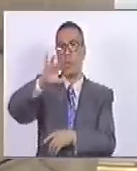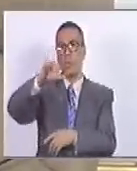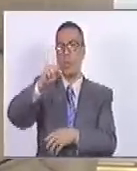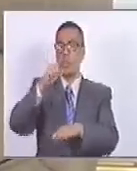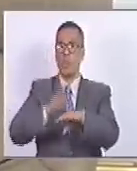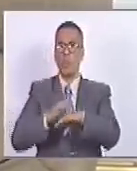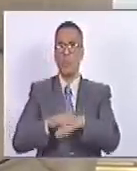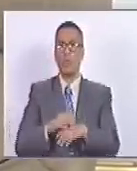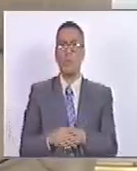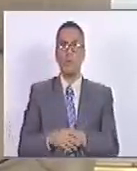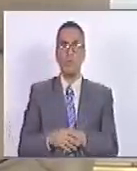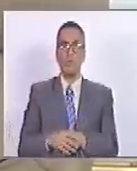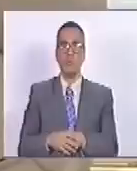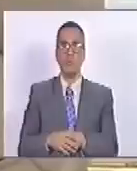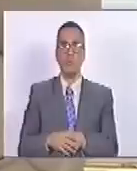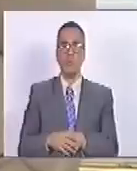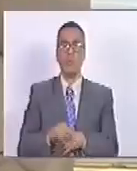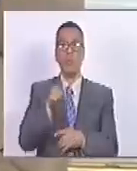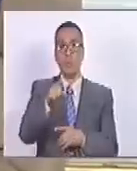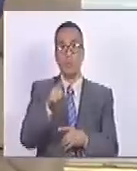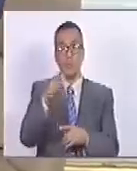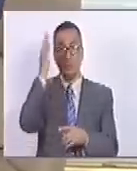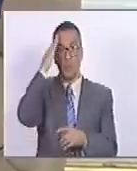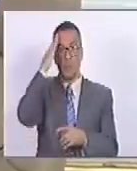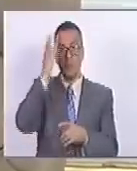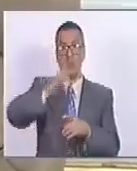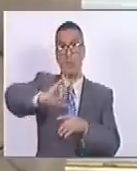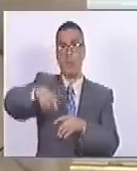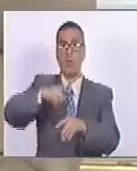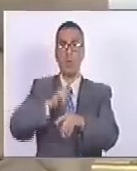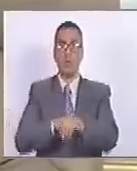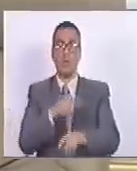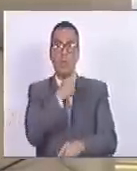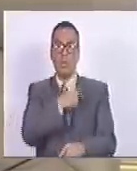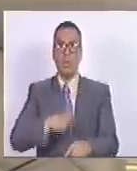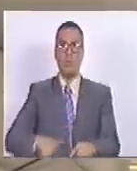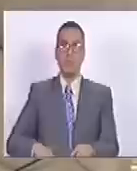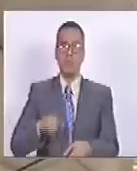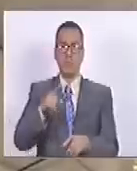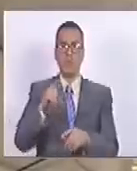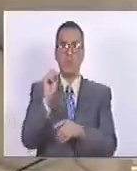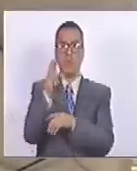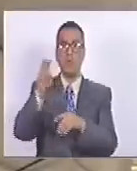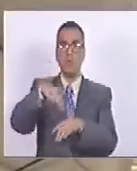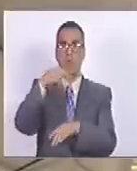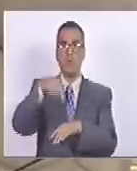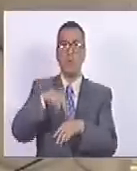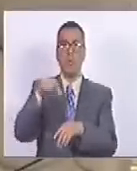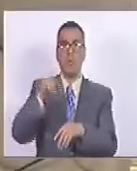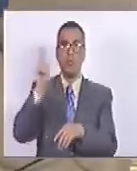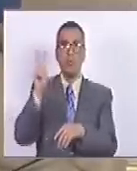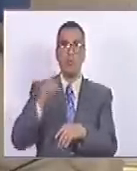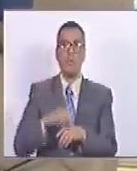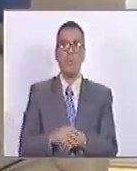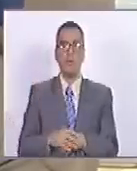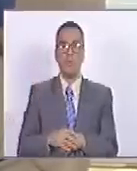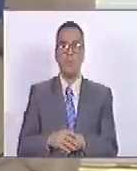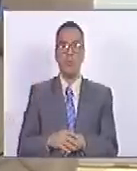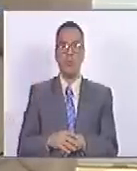pasó. Y sigue reconociendo a Guaidó como presidente de la Asamblea Nacional de Venezuela.